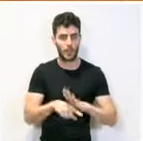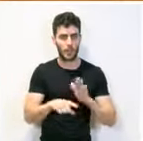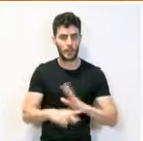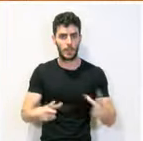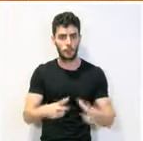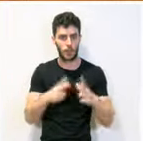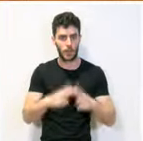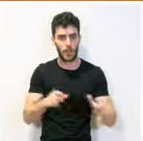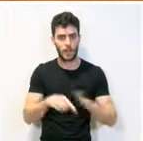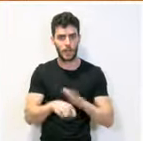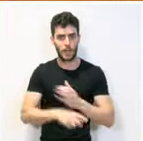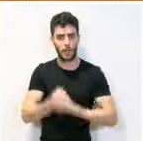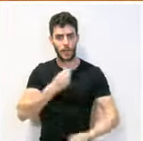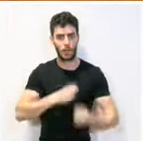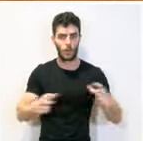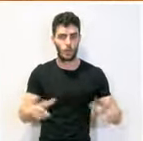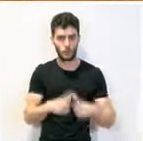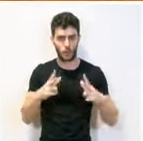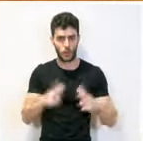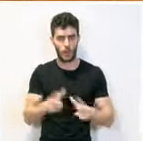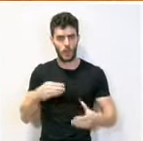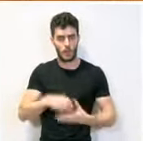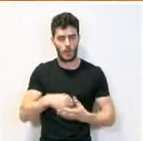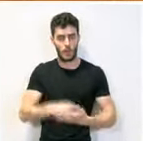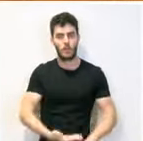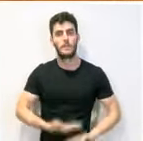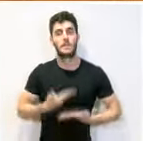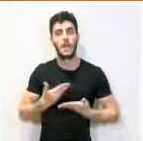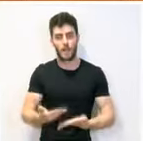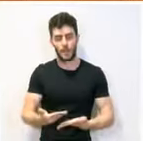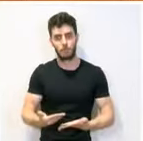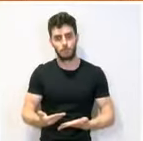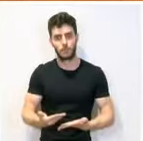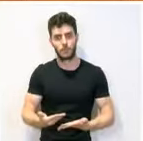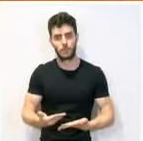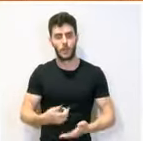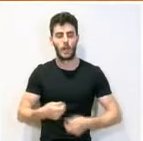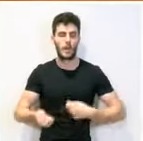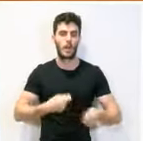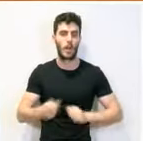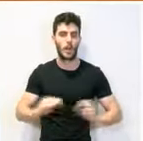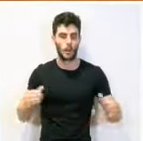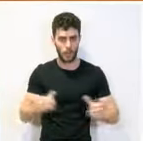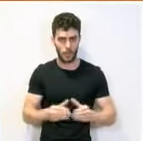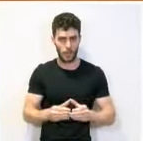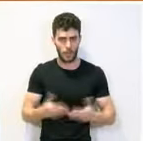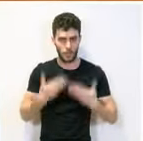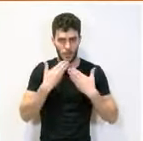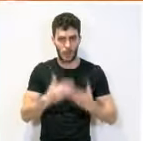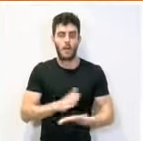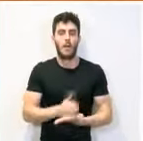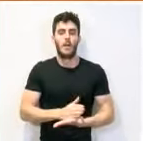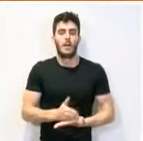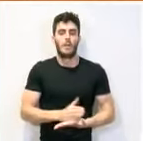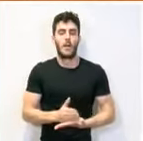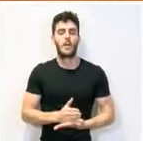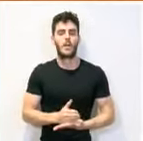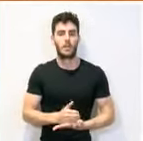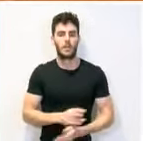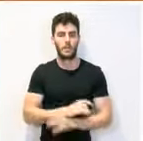agentes económicos y sociales, se intervenga en la negociación colectiva mediante la mediación, no